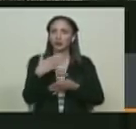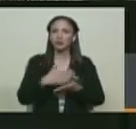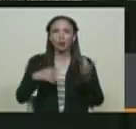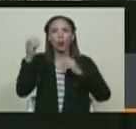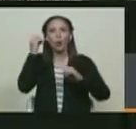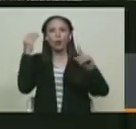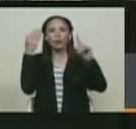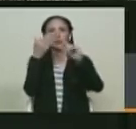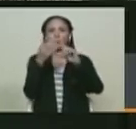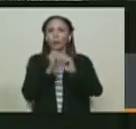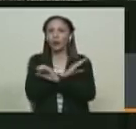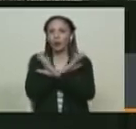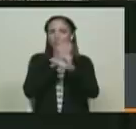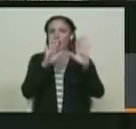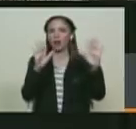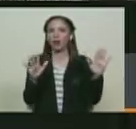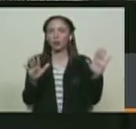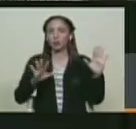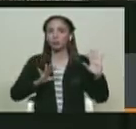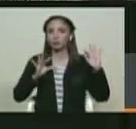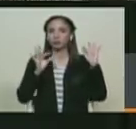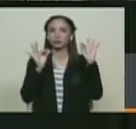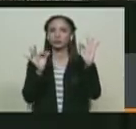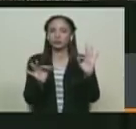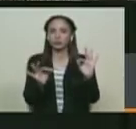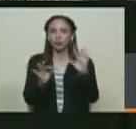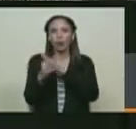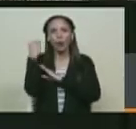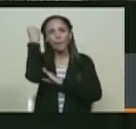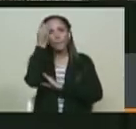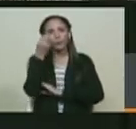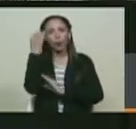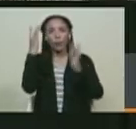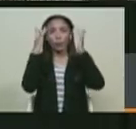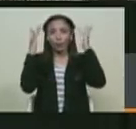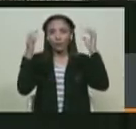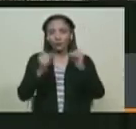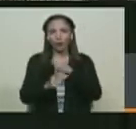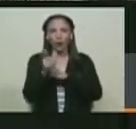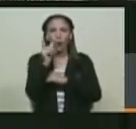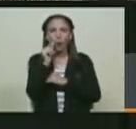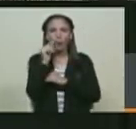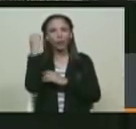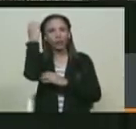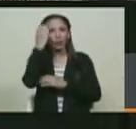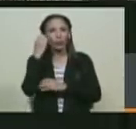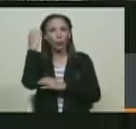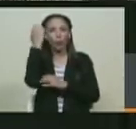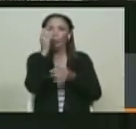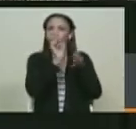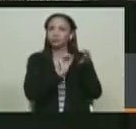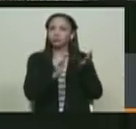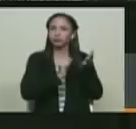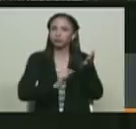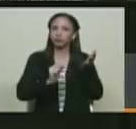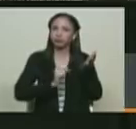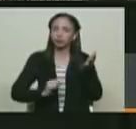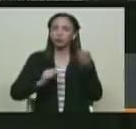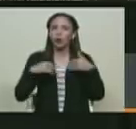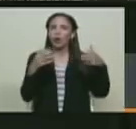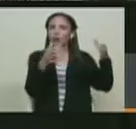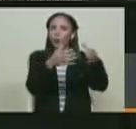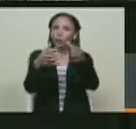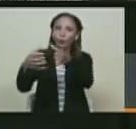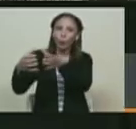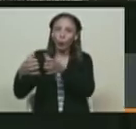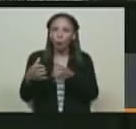objetiva del pensador europeo, intelectual, de los movimientos alternativos y de